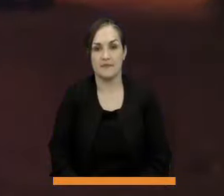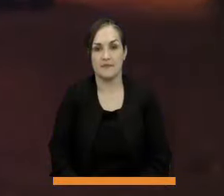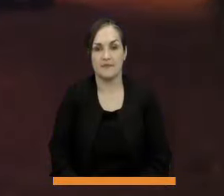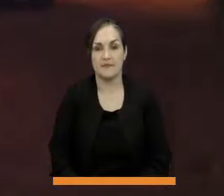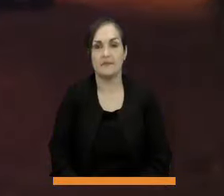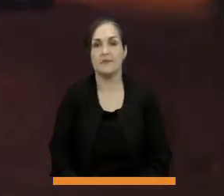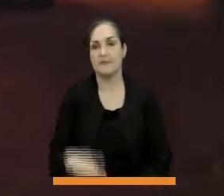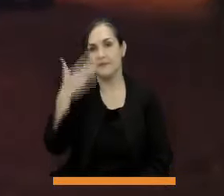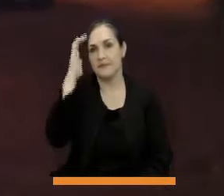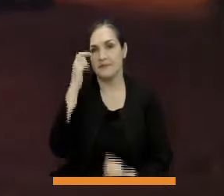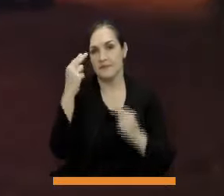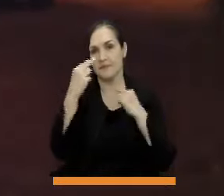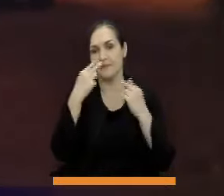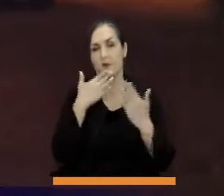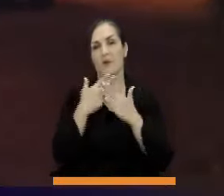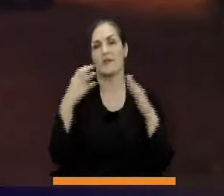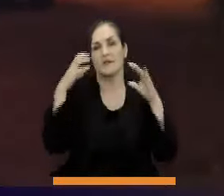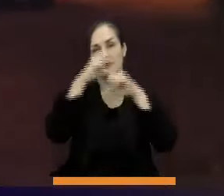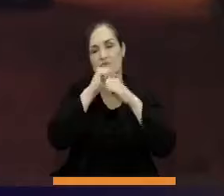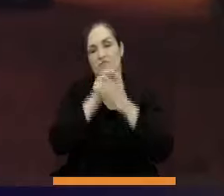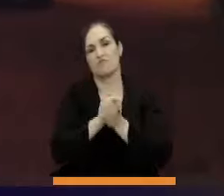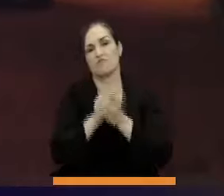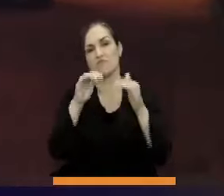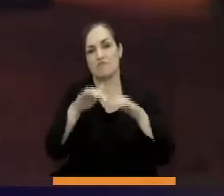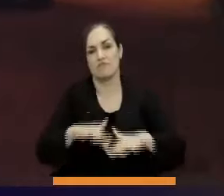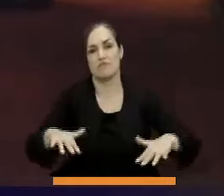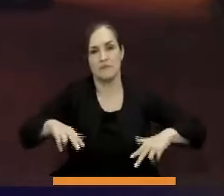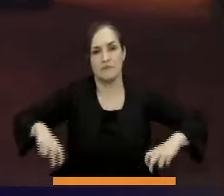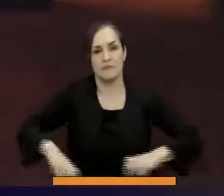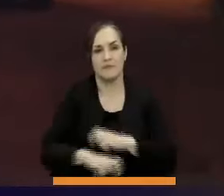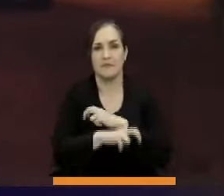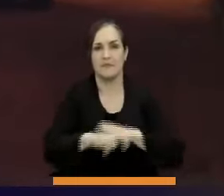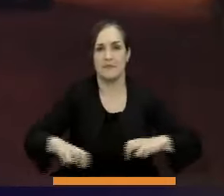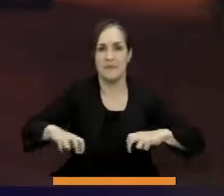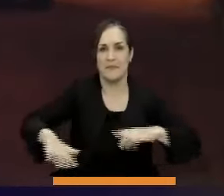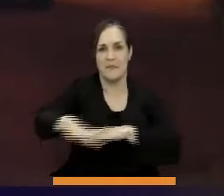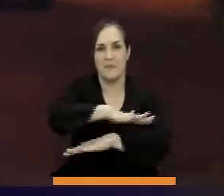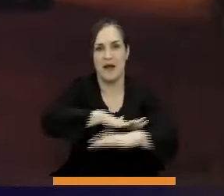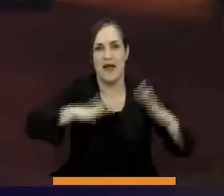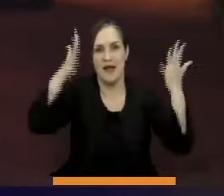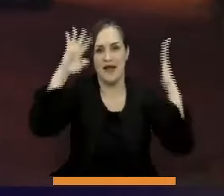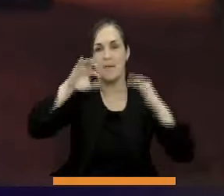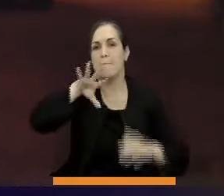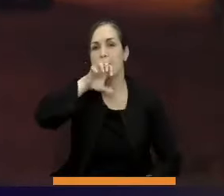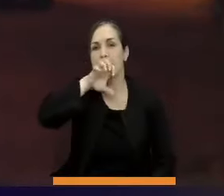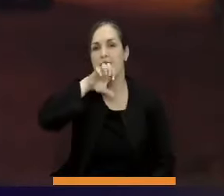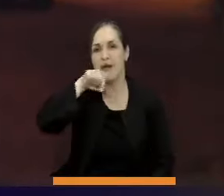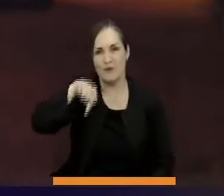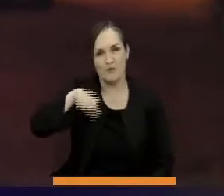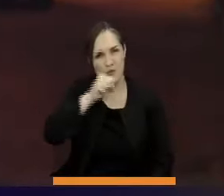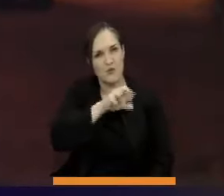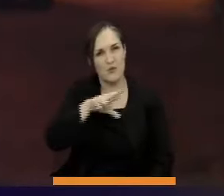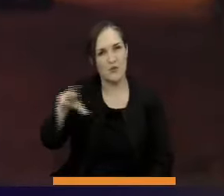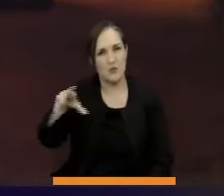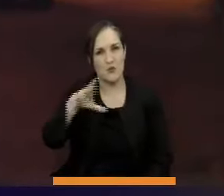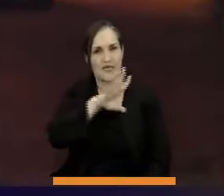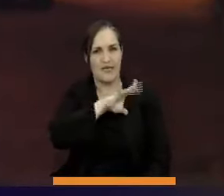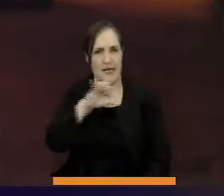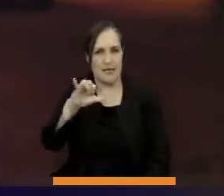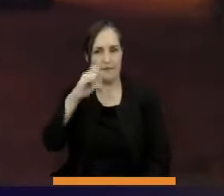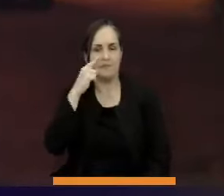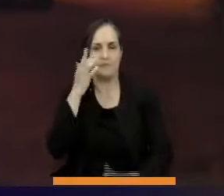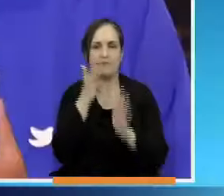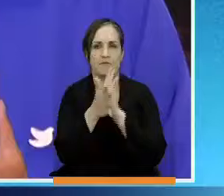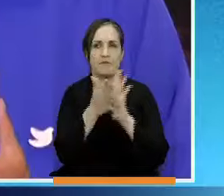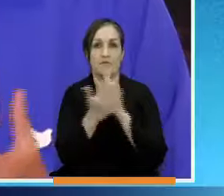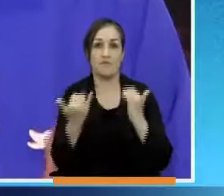Omaira y televidentes, muy buenas noches. Yo los saludo desde el Parque del Perro, ubicado en el barrio San Fernando Viejo, en el sur de la capital vallecaucana. Hoy ha sido un